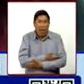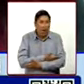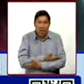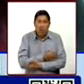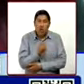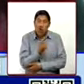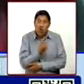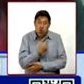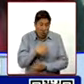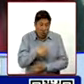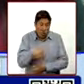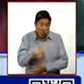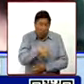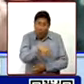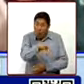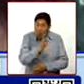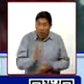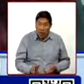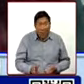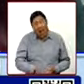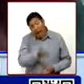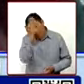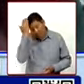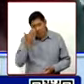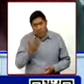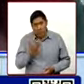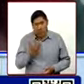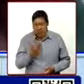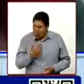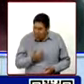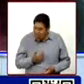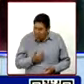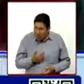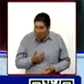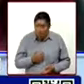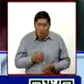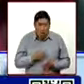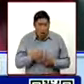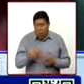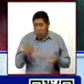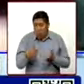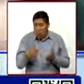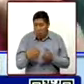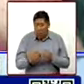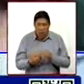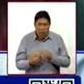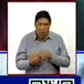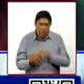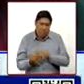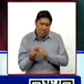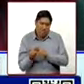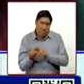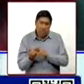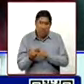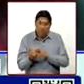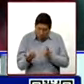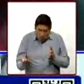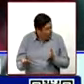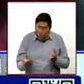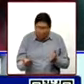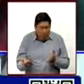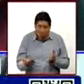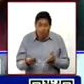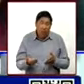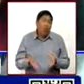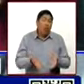caminar solos o cuando ya están caminando no les dejamos tachuelas por ahí o cuando ya están en el colegio no les